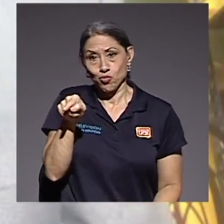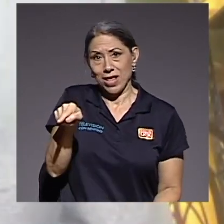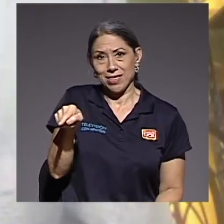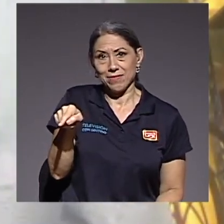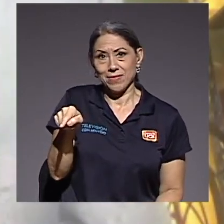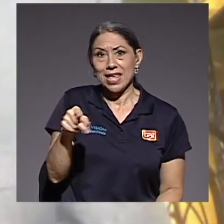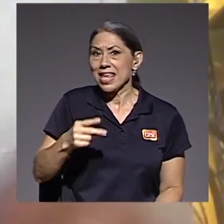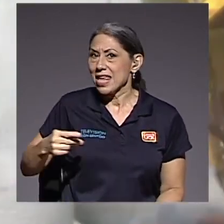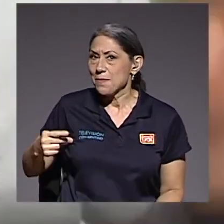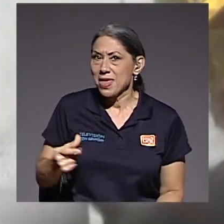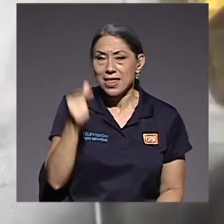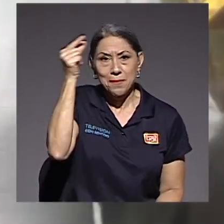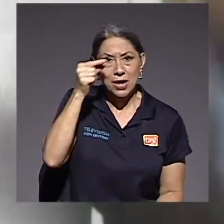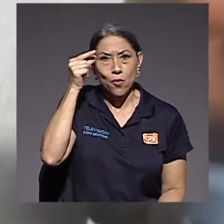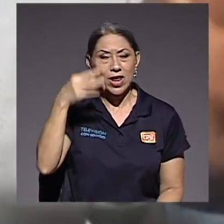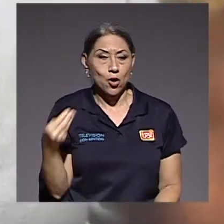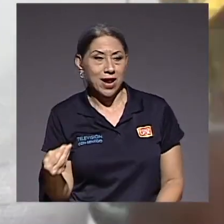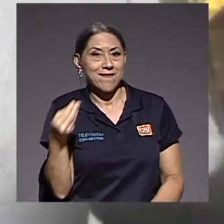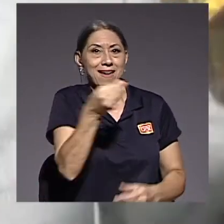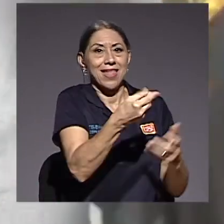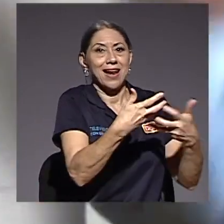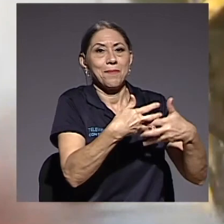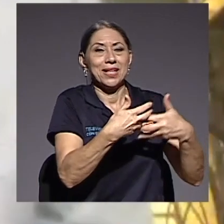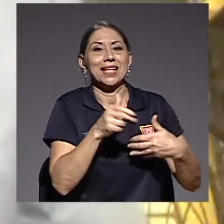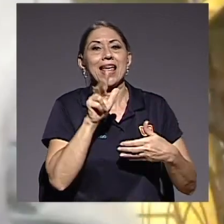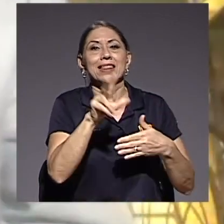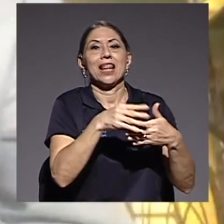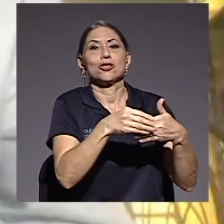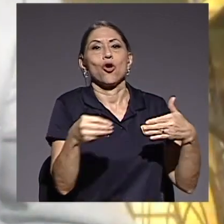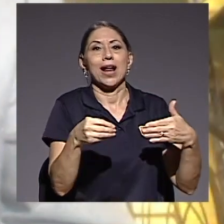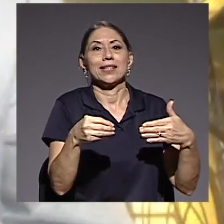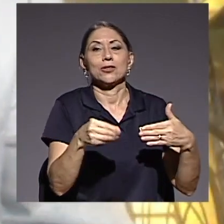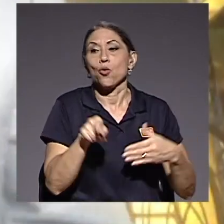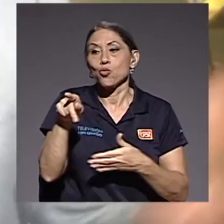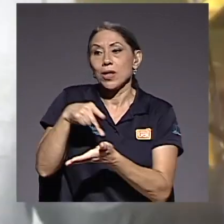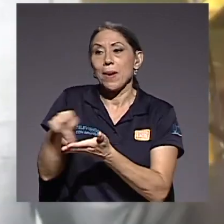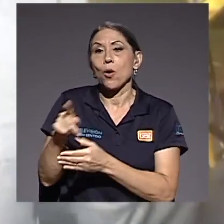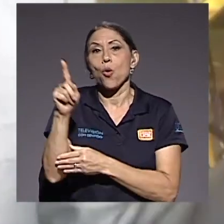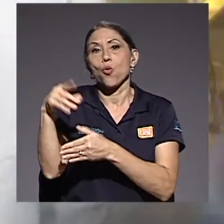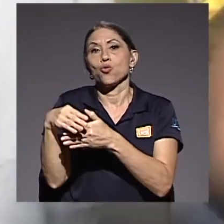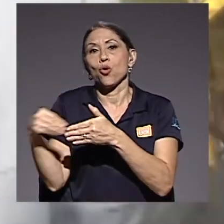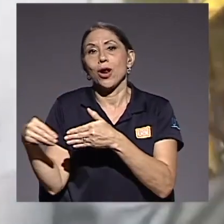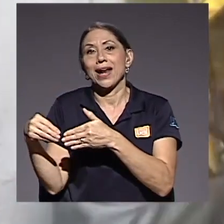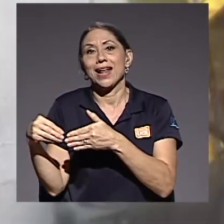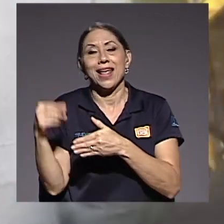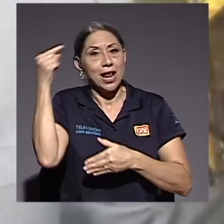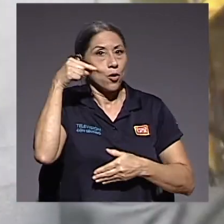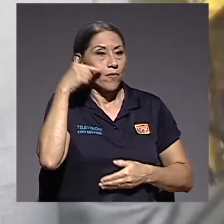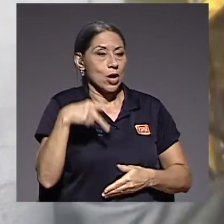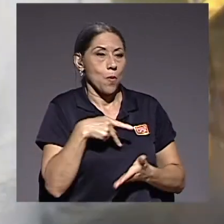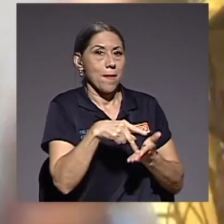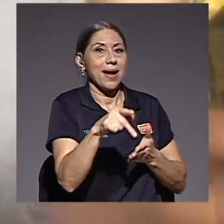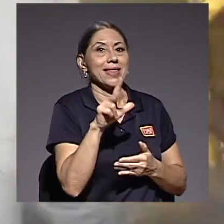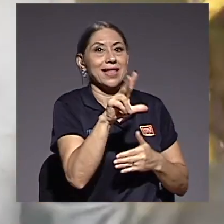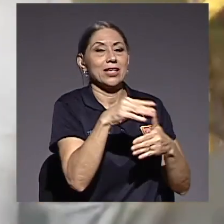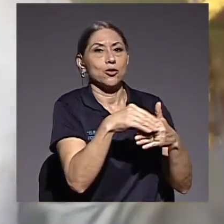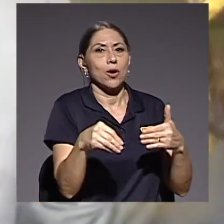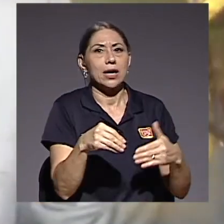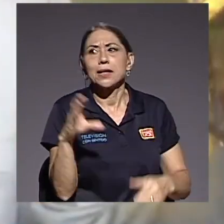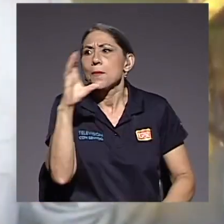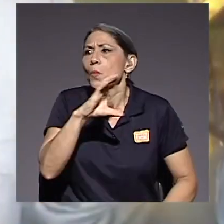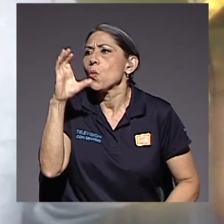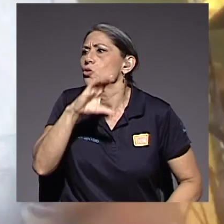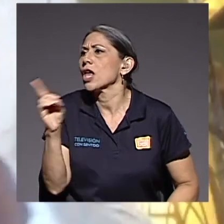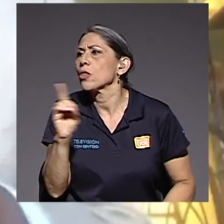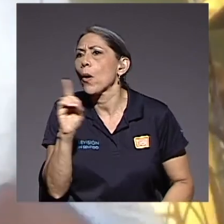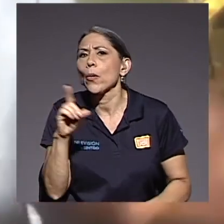concesionario $3 porque usted pagó $1 para montarse. Busque algún lado del mundo donde se haga ese